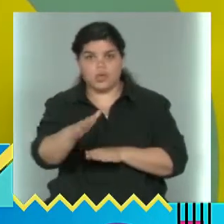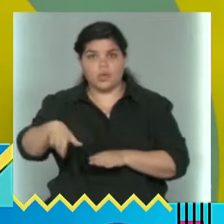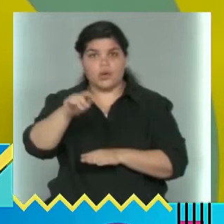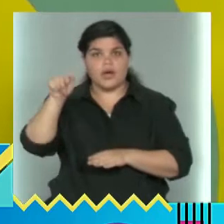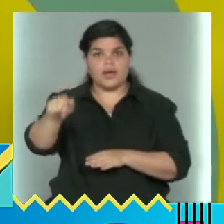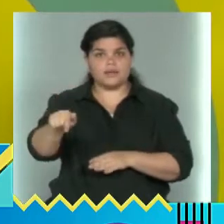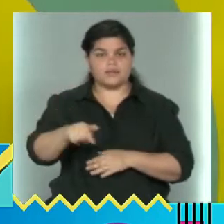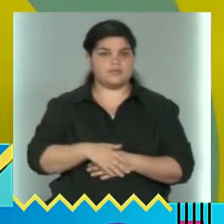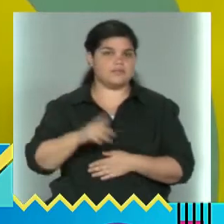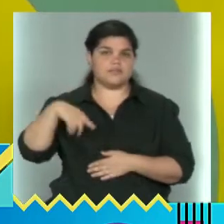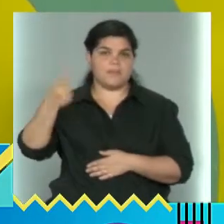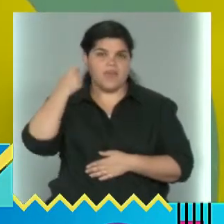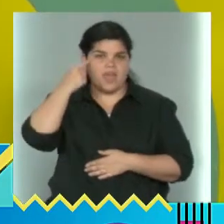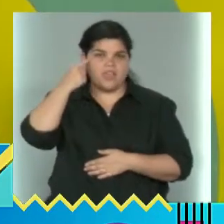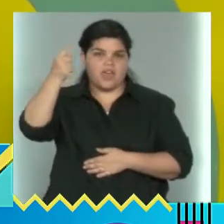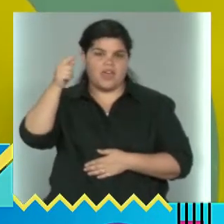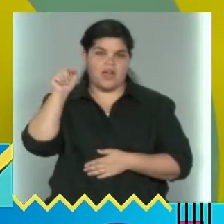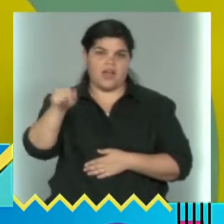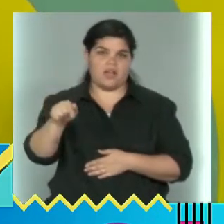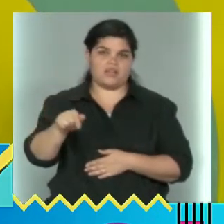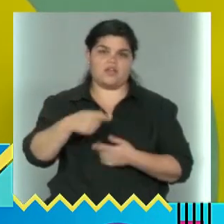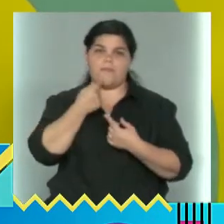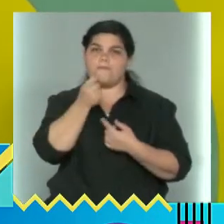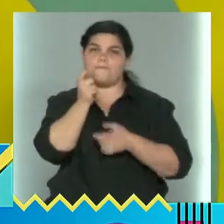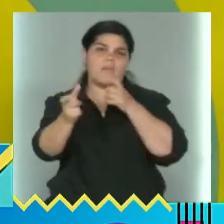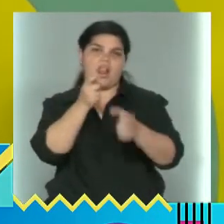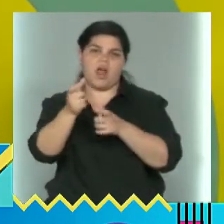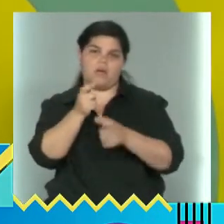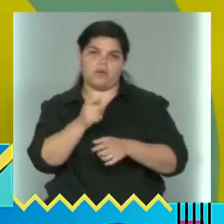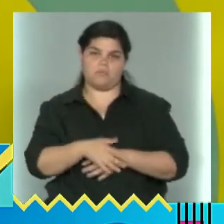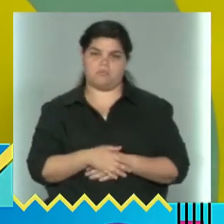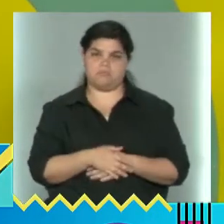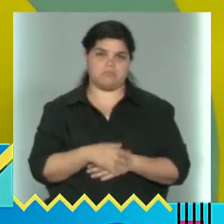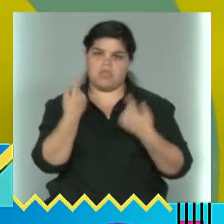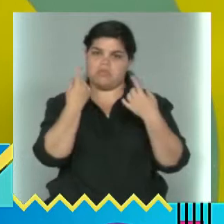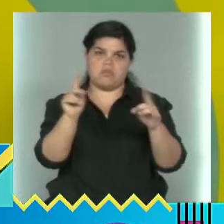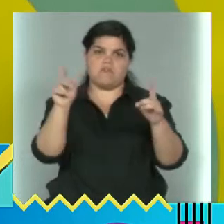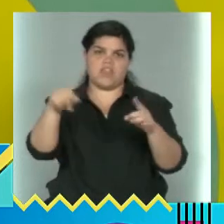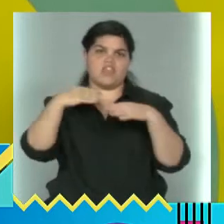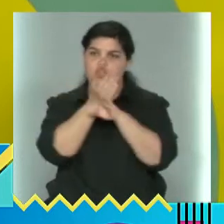wahabismo o el salafismo, esta visión tan